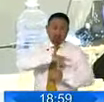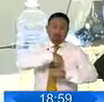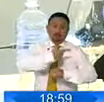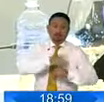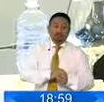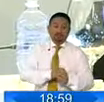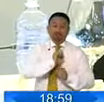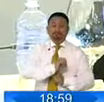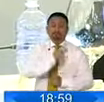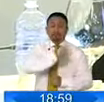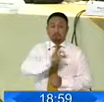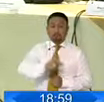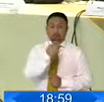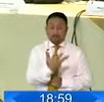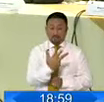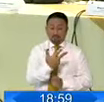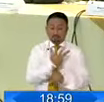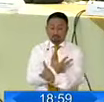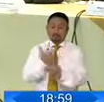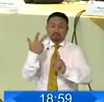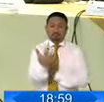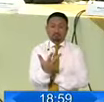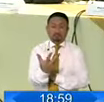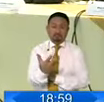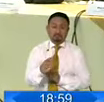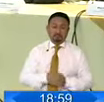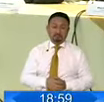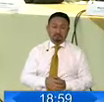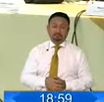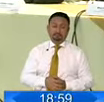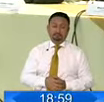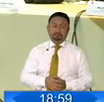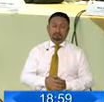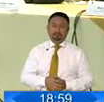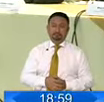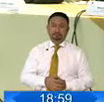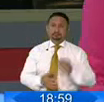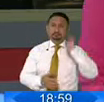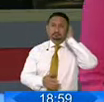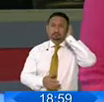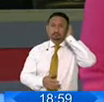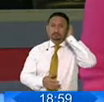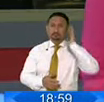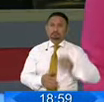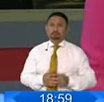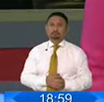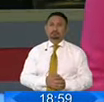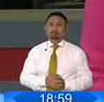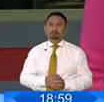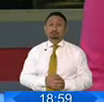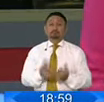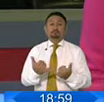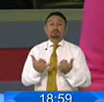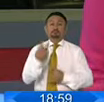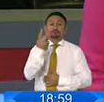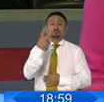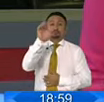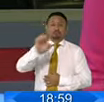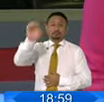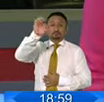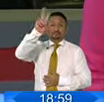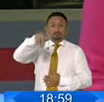concreta el envío de la terna para reemplazarlo definitivamente. Informo Javier Gallo. Y hoy, 2 de